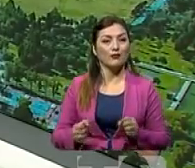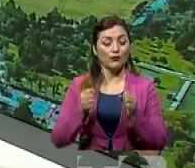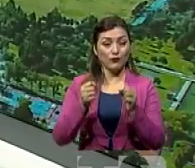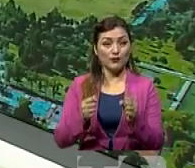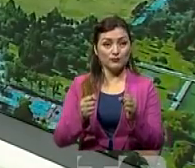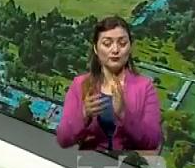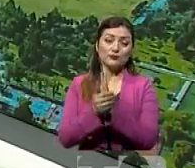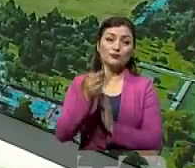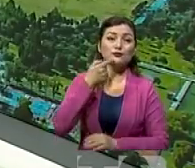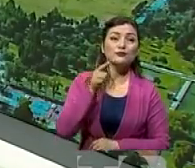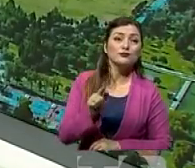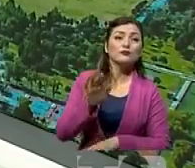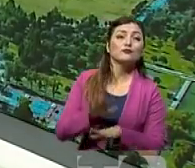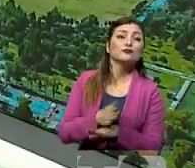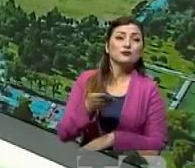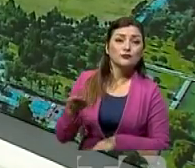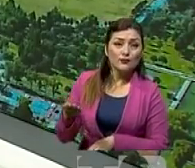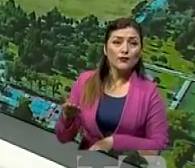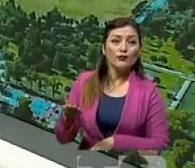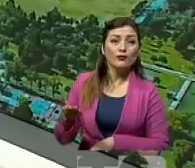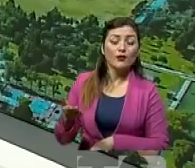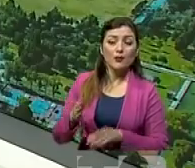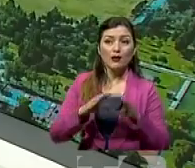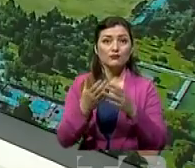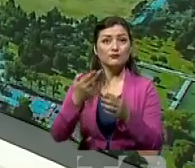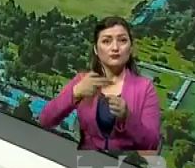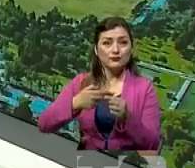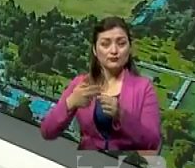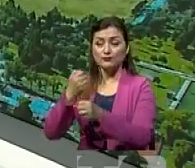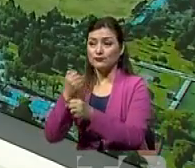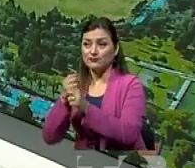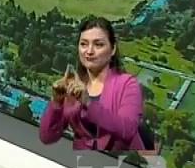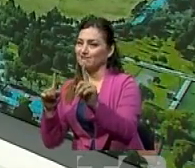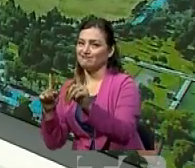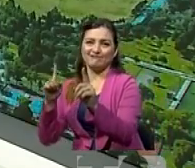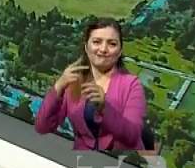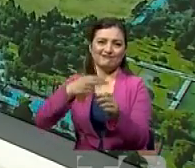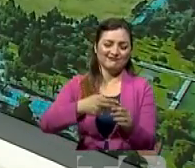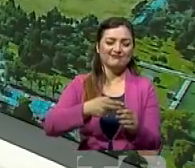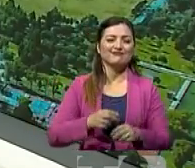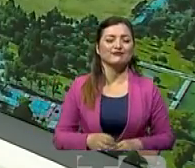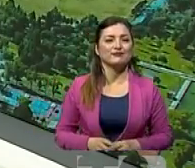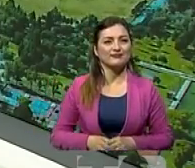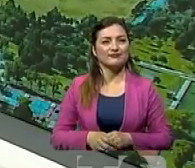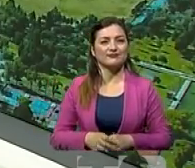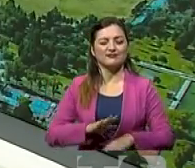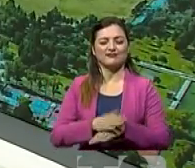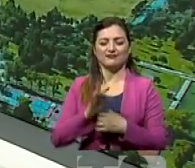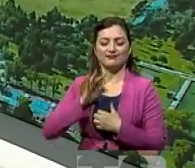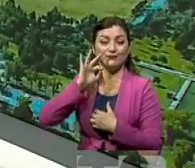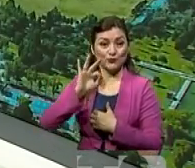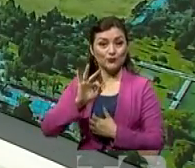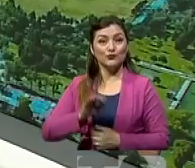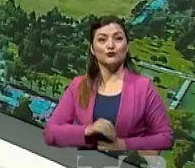los expertos aseguran que es por el hecho de que ya se retomaron prácticamente al 100% las diferentes actividades, luego de que estas estaban en teletrabajo por la